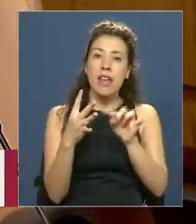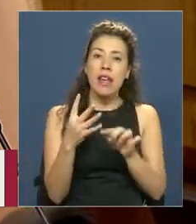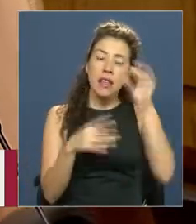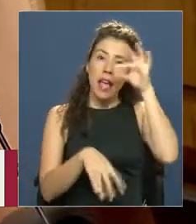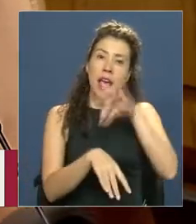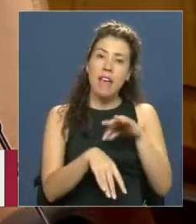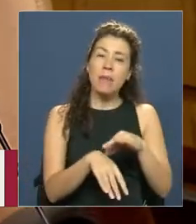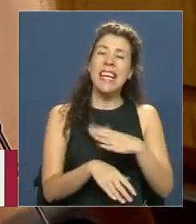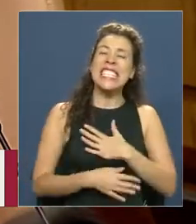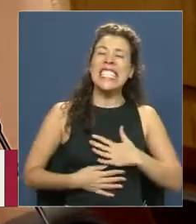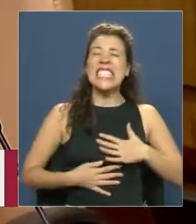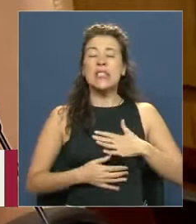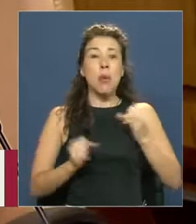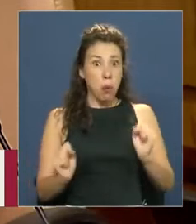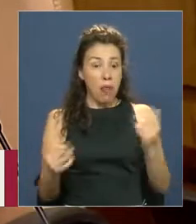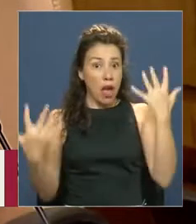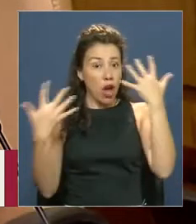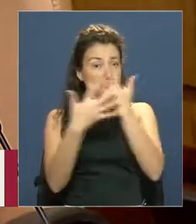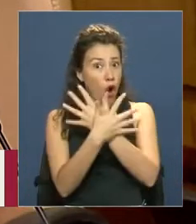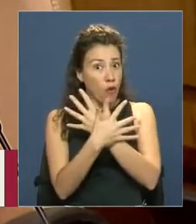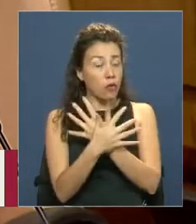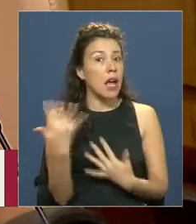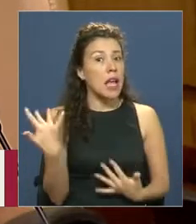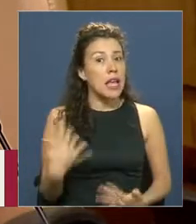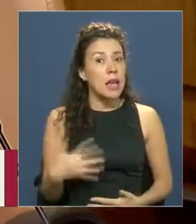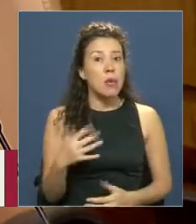cuyos síntomas pueden confundirse, y por ello es fundamental